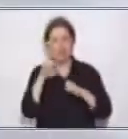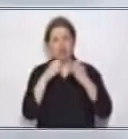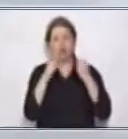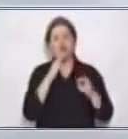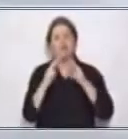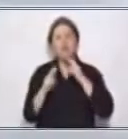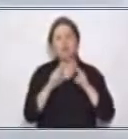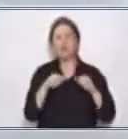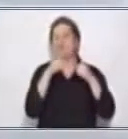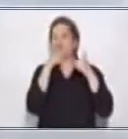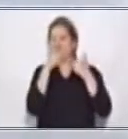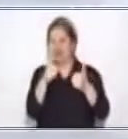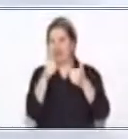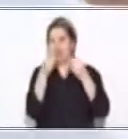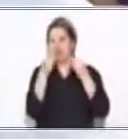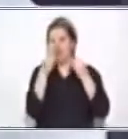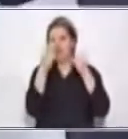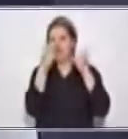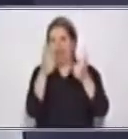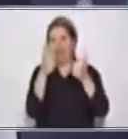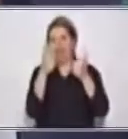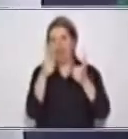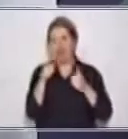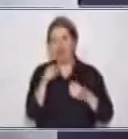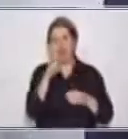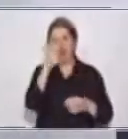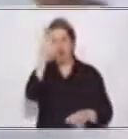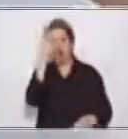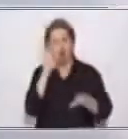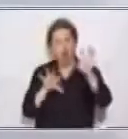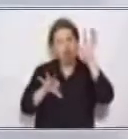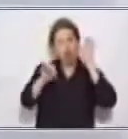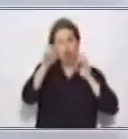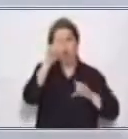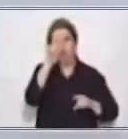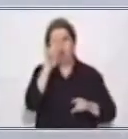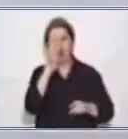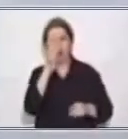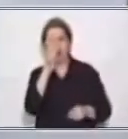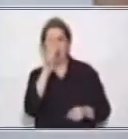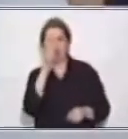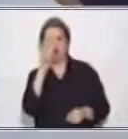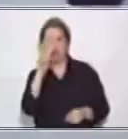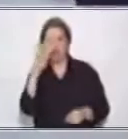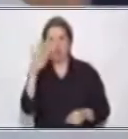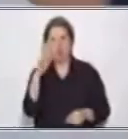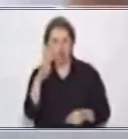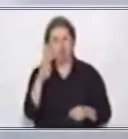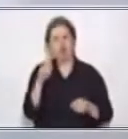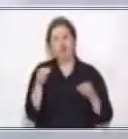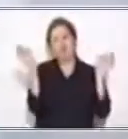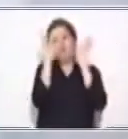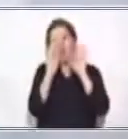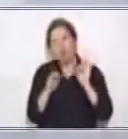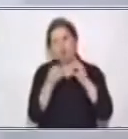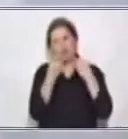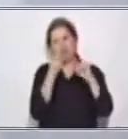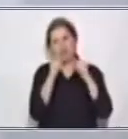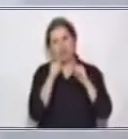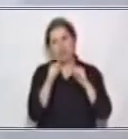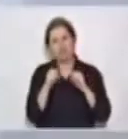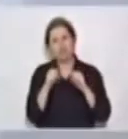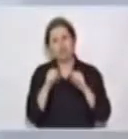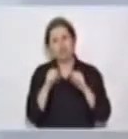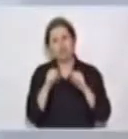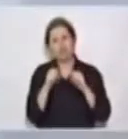¡Excelente! Ya ves, encontramos 1, 2, 3, 4, 5 formas de hacer 19 por 8.